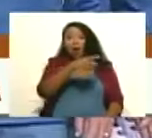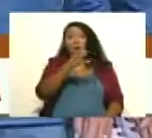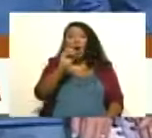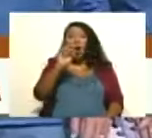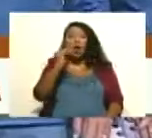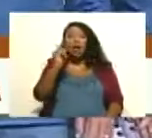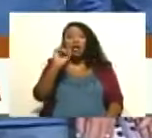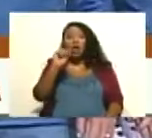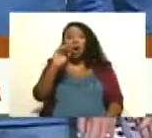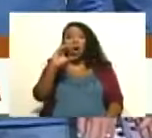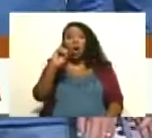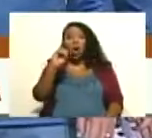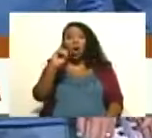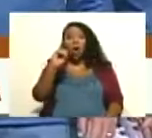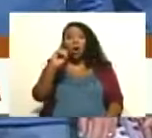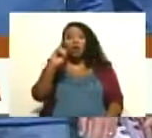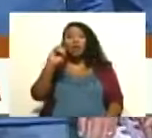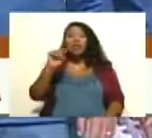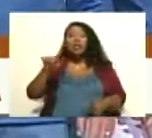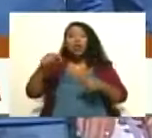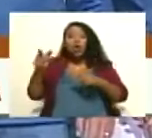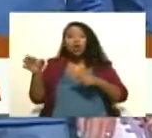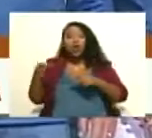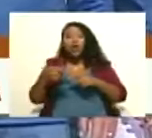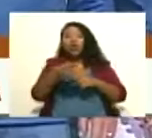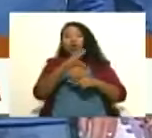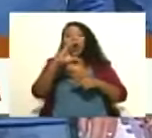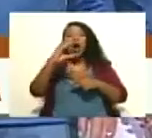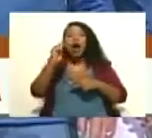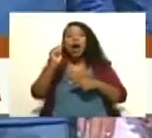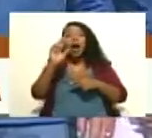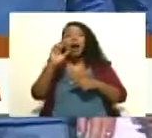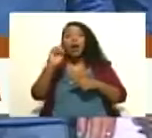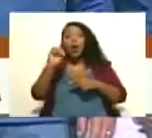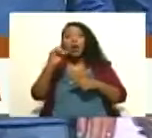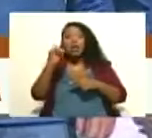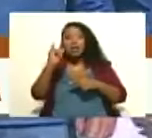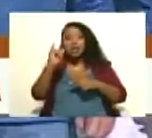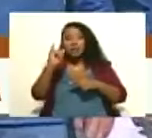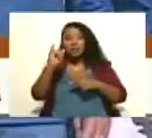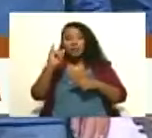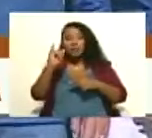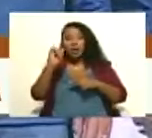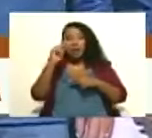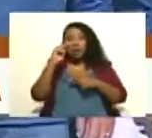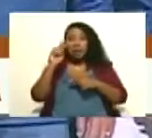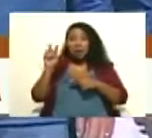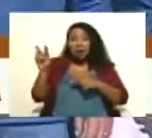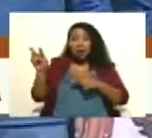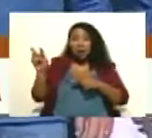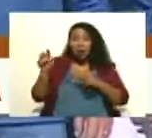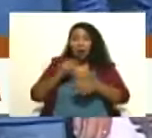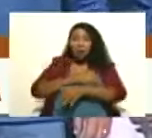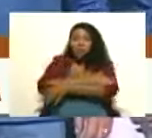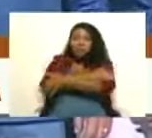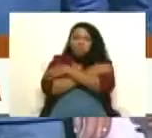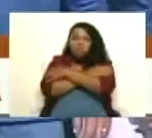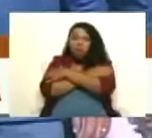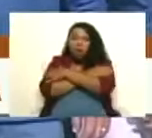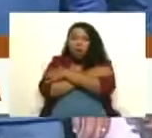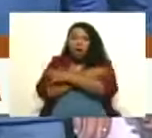y en el río Caroní, cuando sobre el abrazo perenne y infinito de esos dos